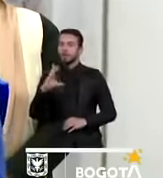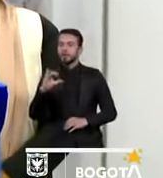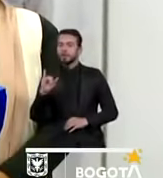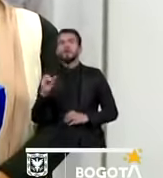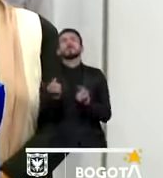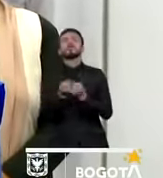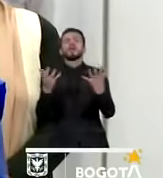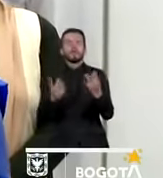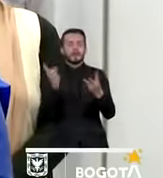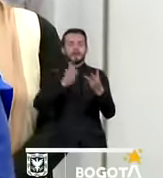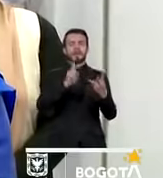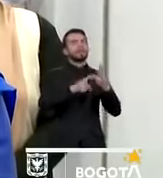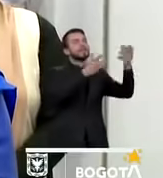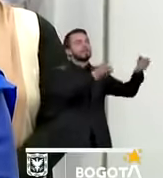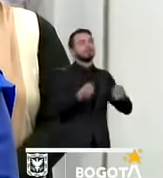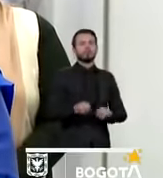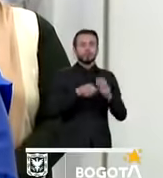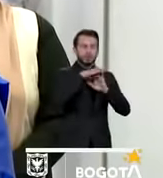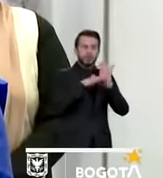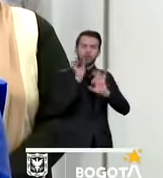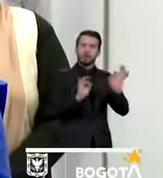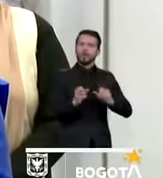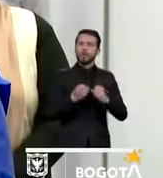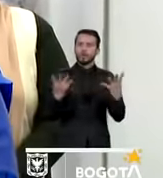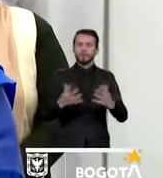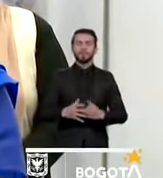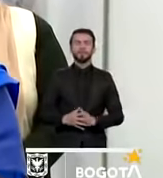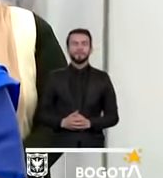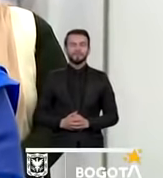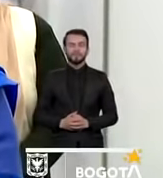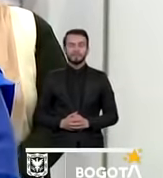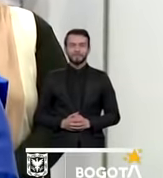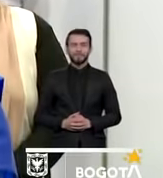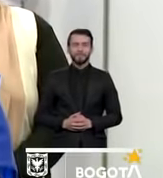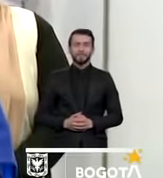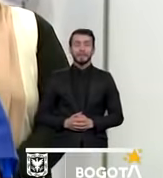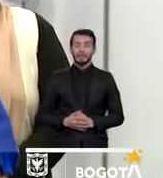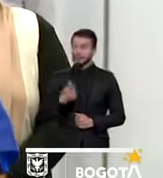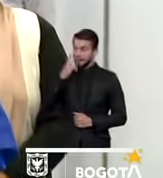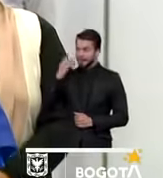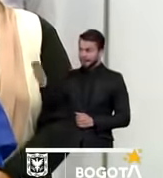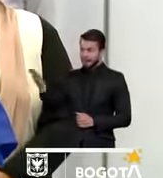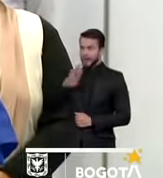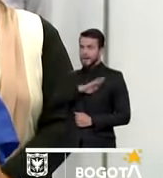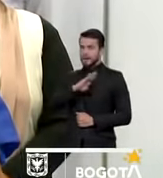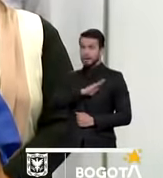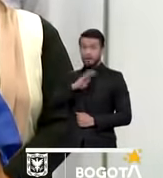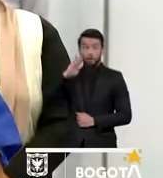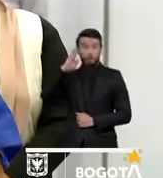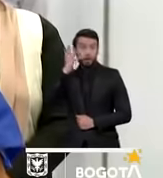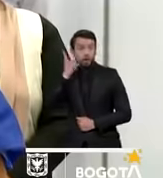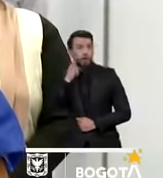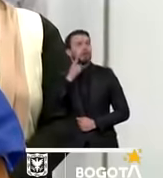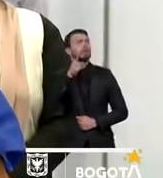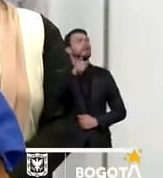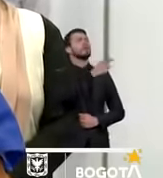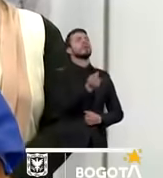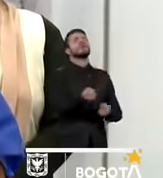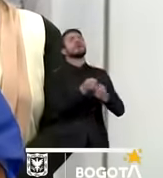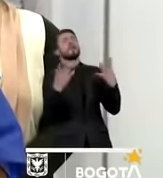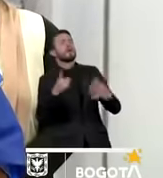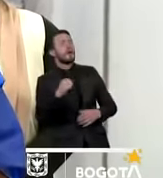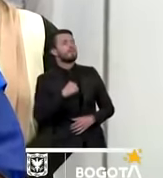el número de ventiladores es un factor crítico que la alcaldesa nos obliga a medir todos los días. Bogotá contaba con